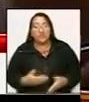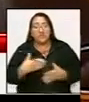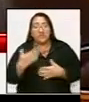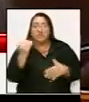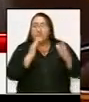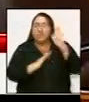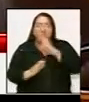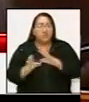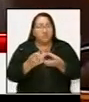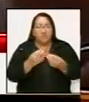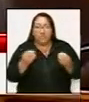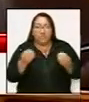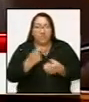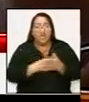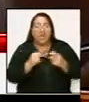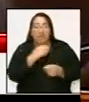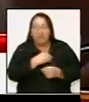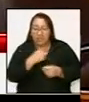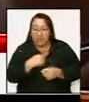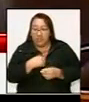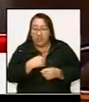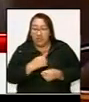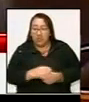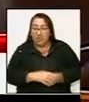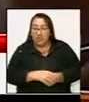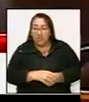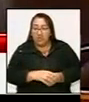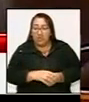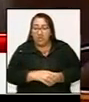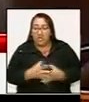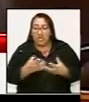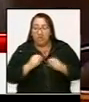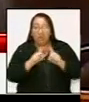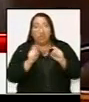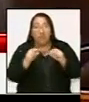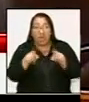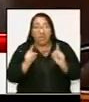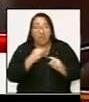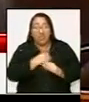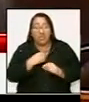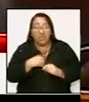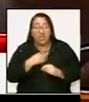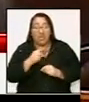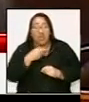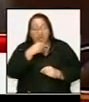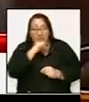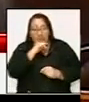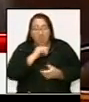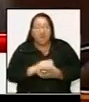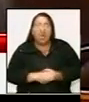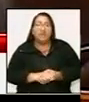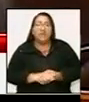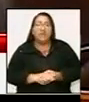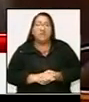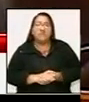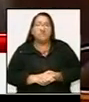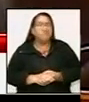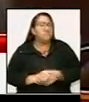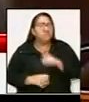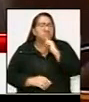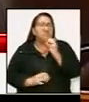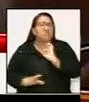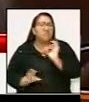mucho que el Ejecutivo, y quisiera preguntarlo allí a la ministra de la Mujer, no esté